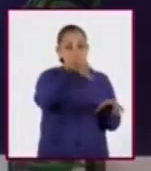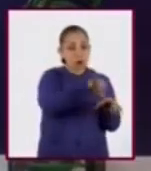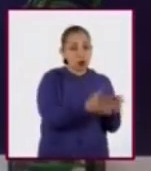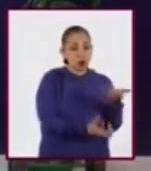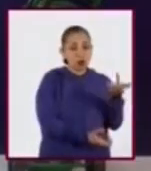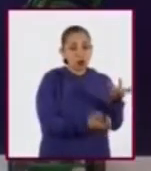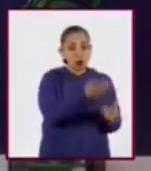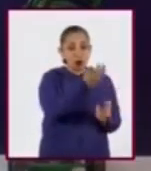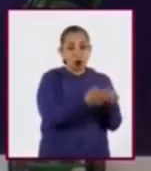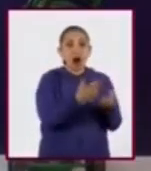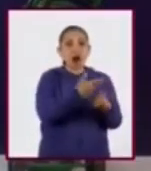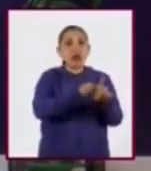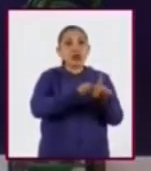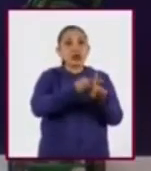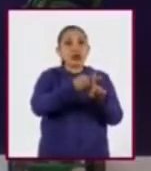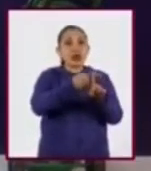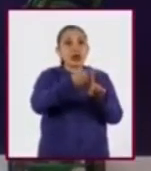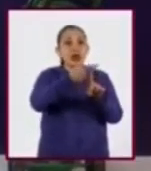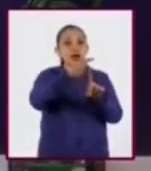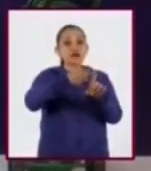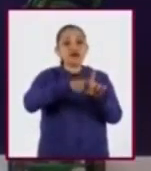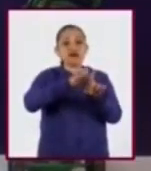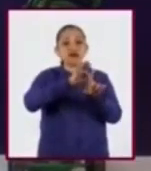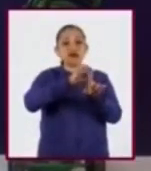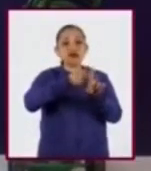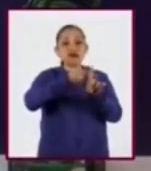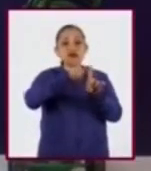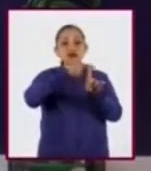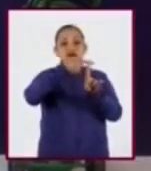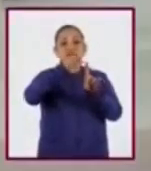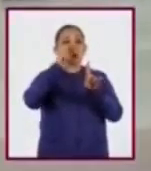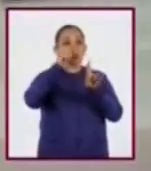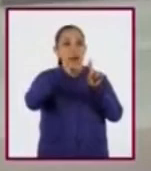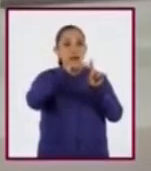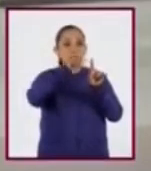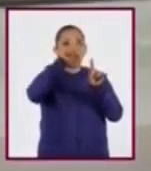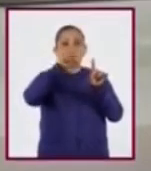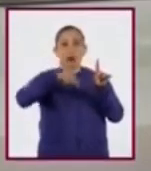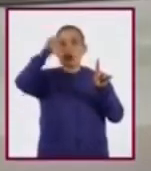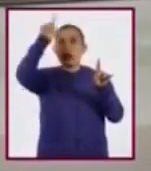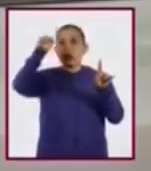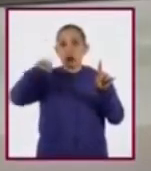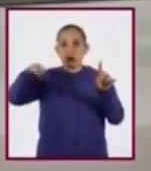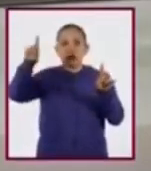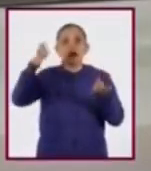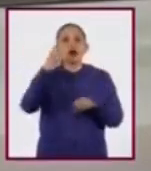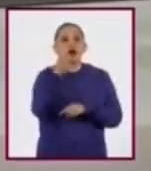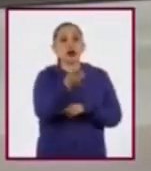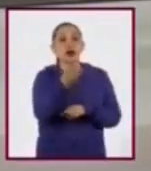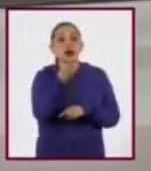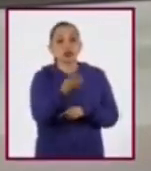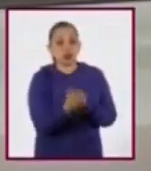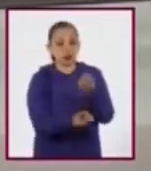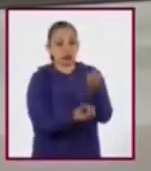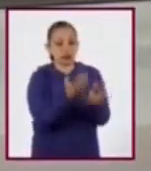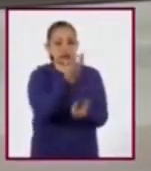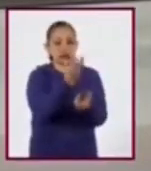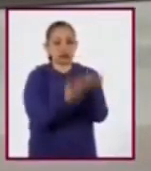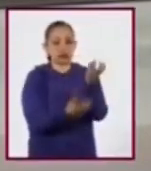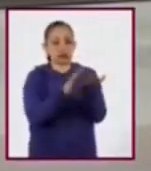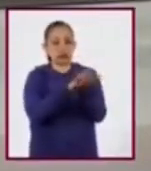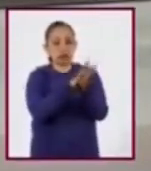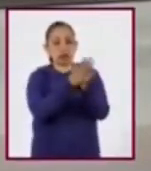recipiente, la temperatura se eleva y estas ondas se ven alteradas. Por lo tanto, la llama toma